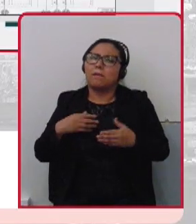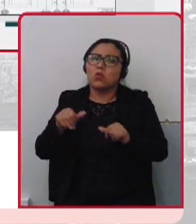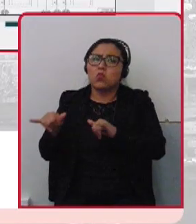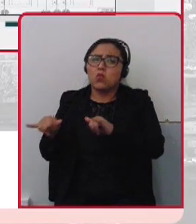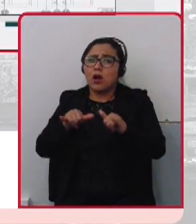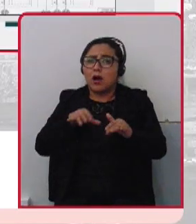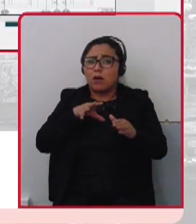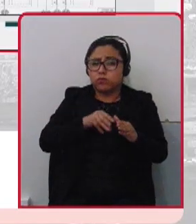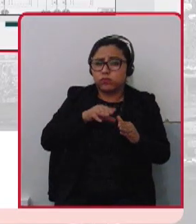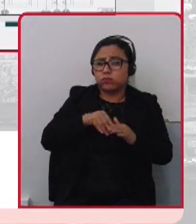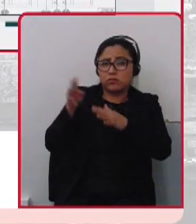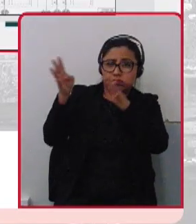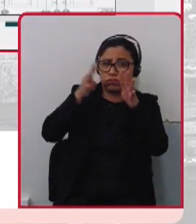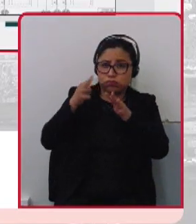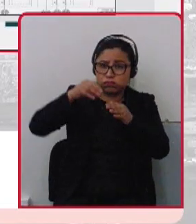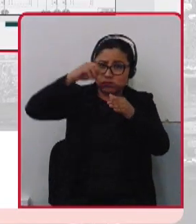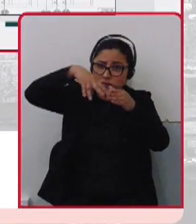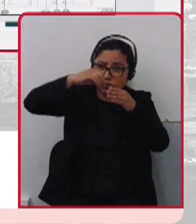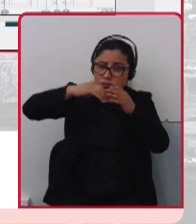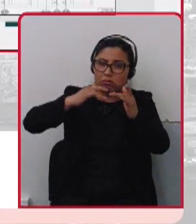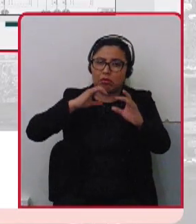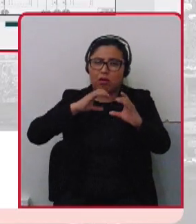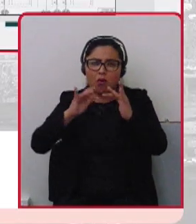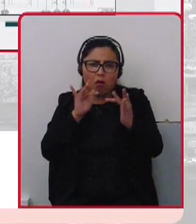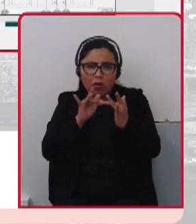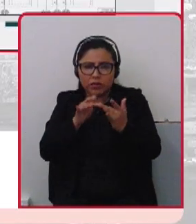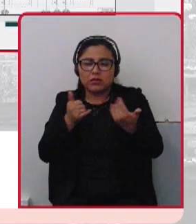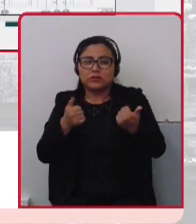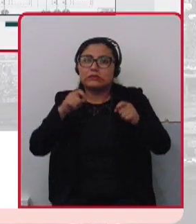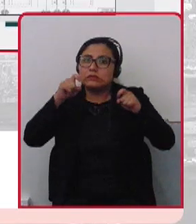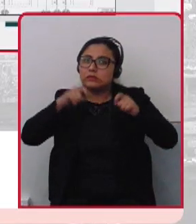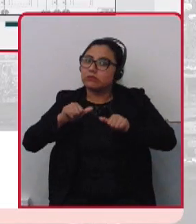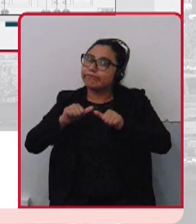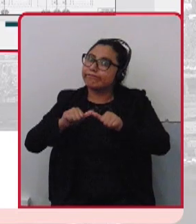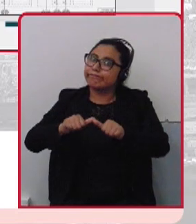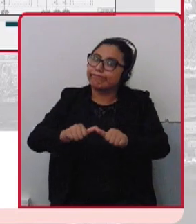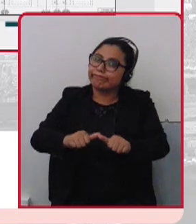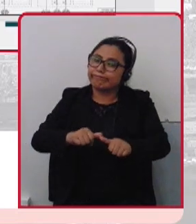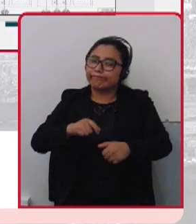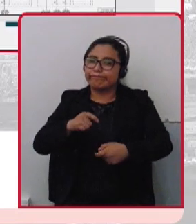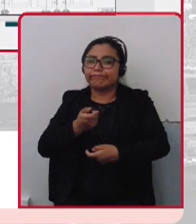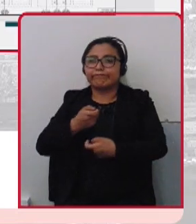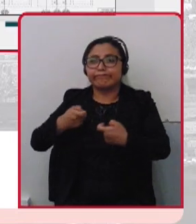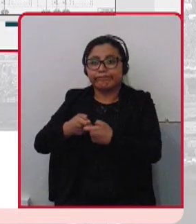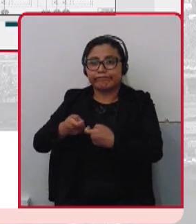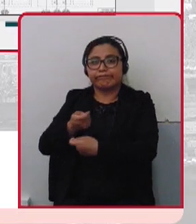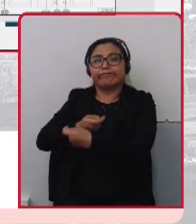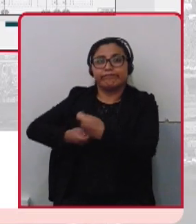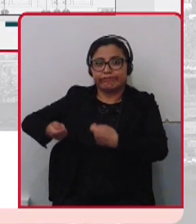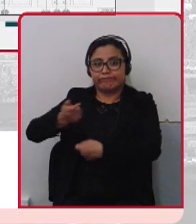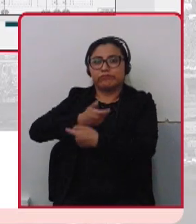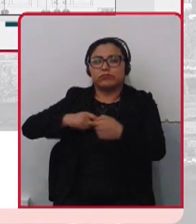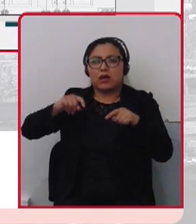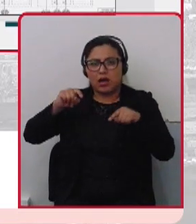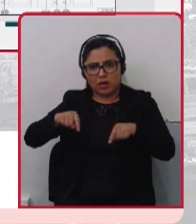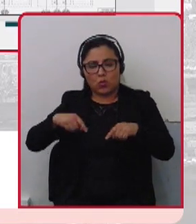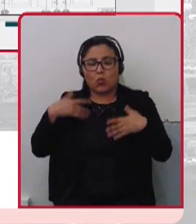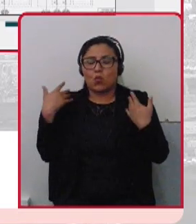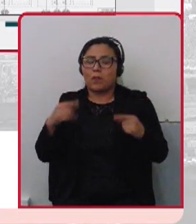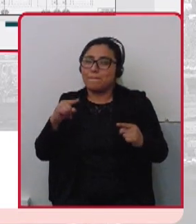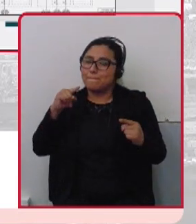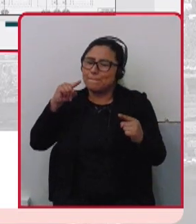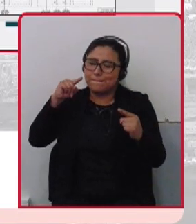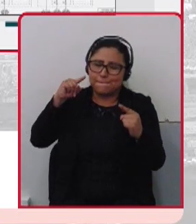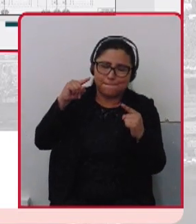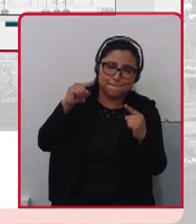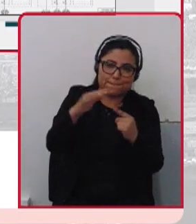como ventilación, iluminación y comunicaciones se requiere sostener mediante un sistema de alimentación de energía eléctrica. Esto también ha sido desafiante desde